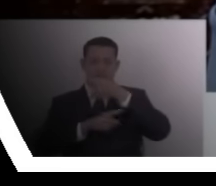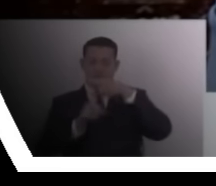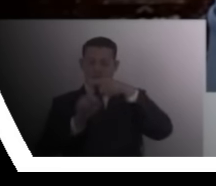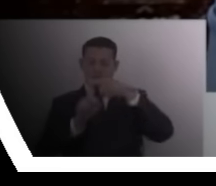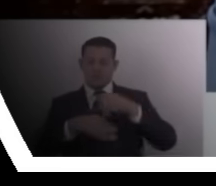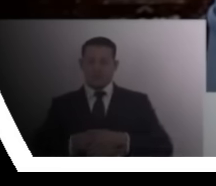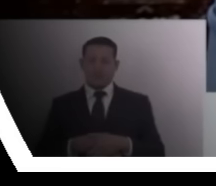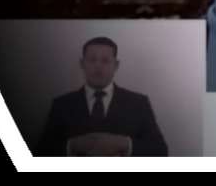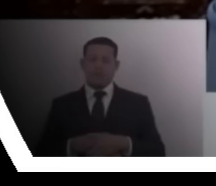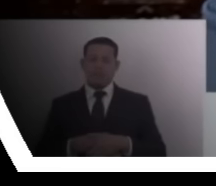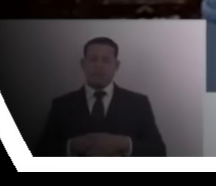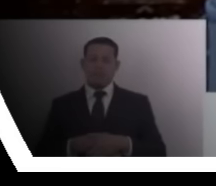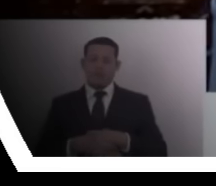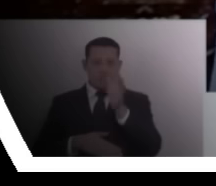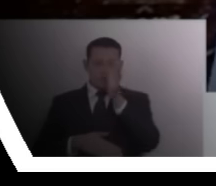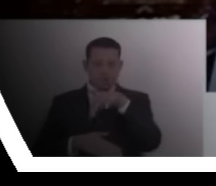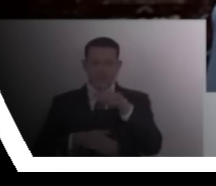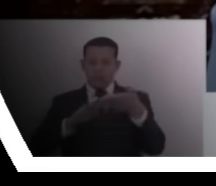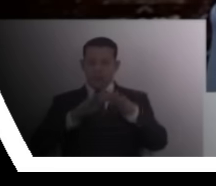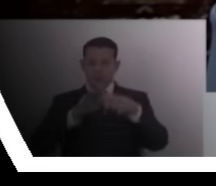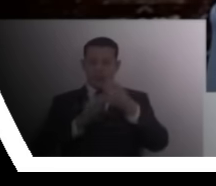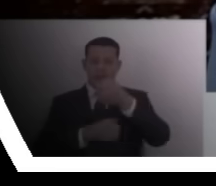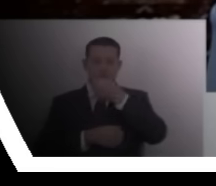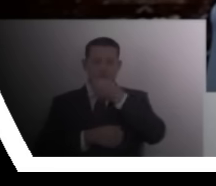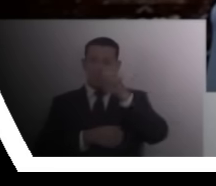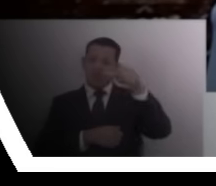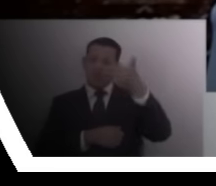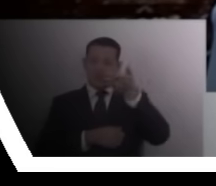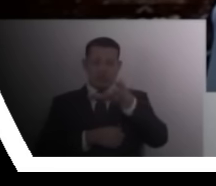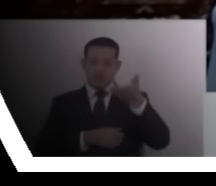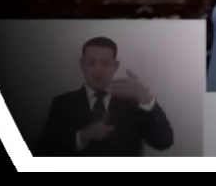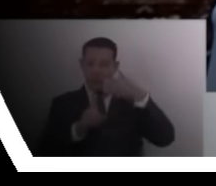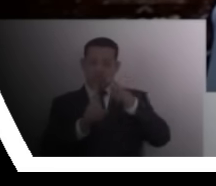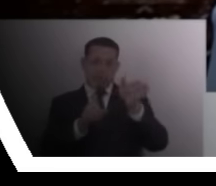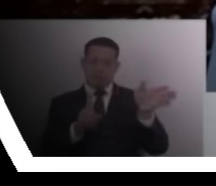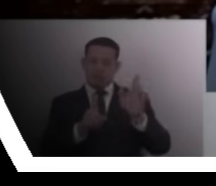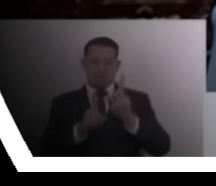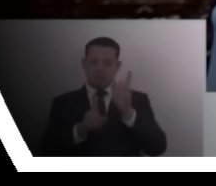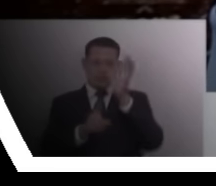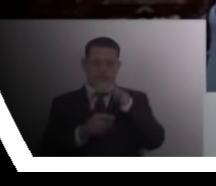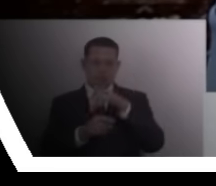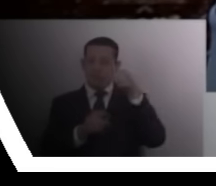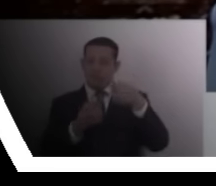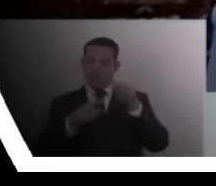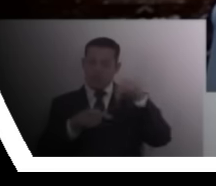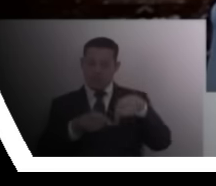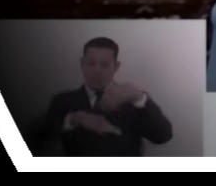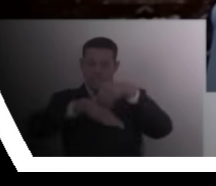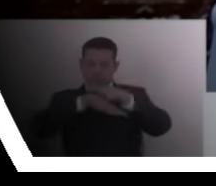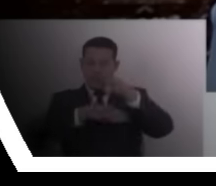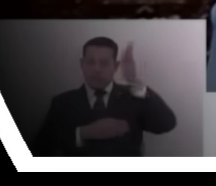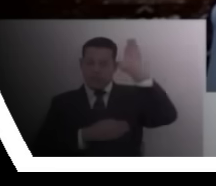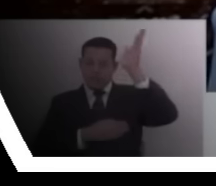positivo. Feo es cuando se ocupan estos micrófonos para otro tipo de cosas que no tienen nada que ver. Pero hoy estamos enviando este